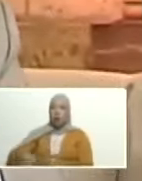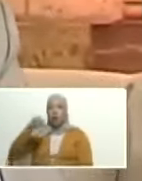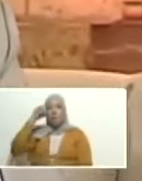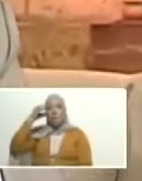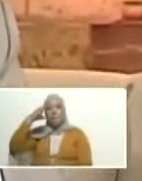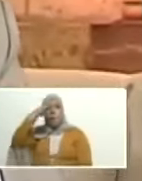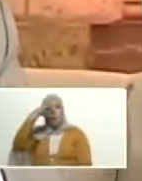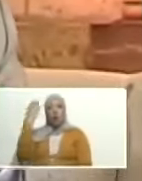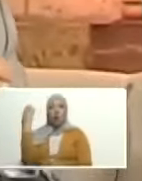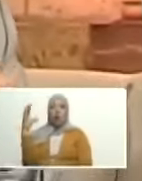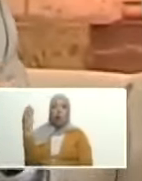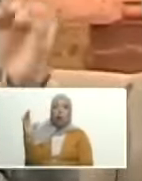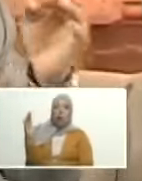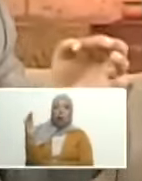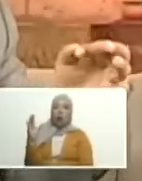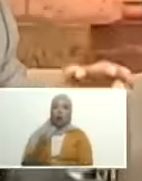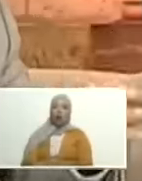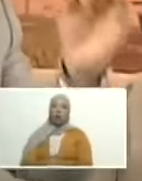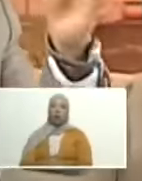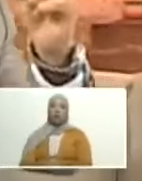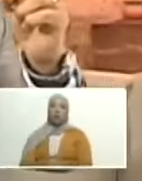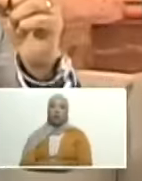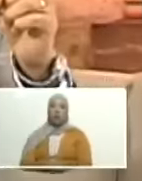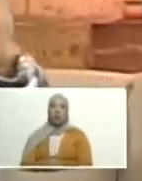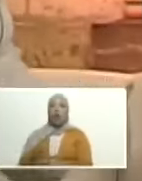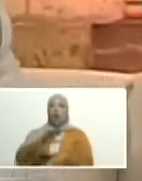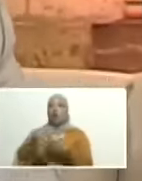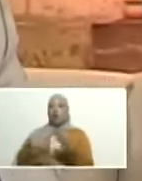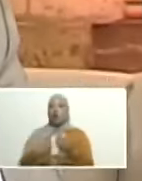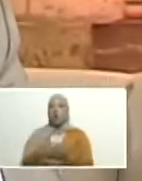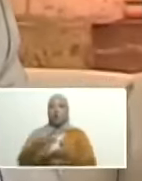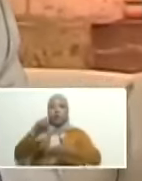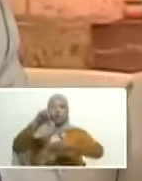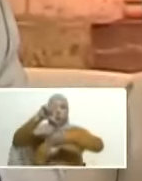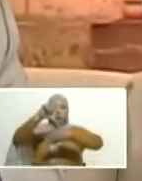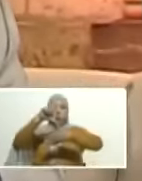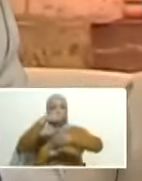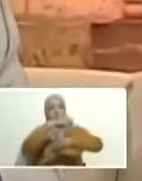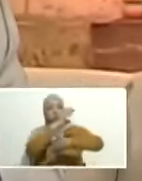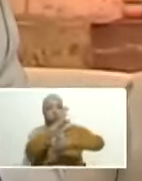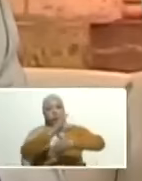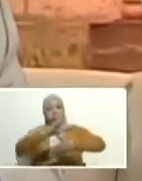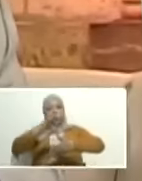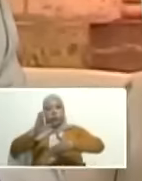Colombia. Lo ha dicho el CARICOM, todo el Caribe en una sola voz.